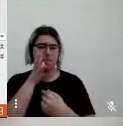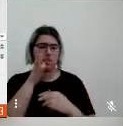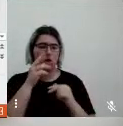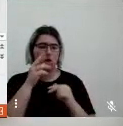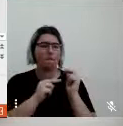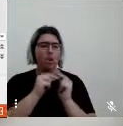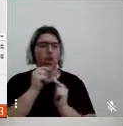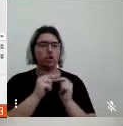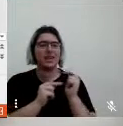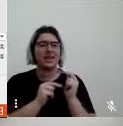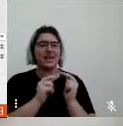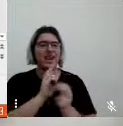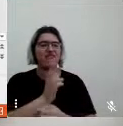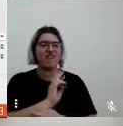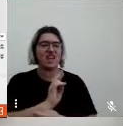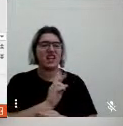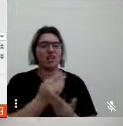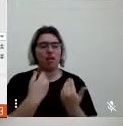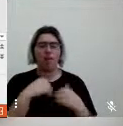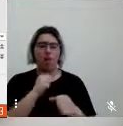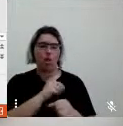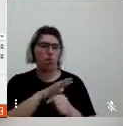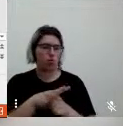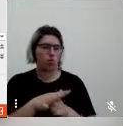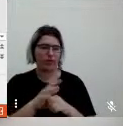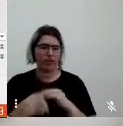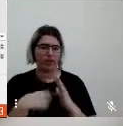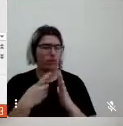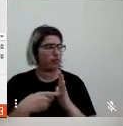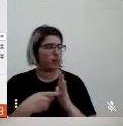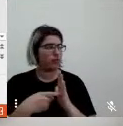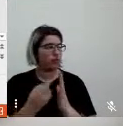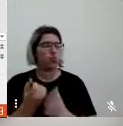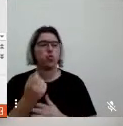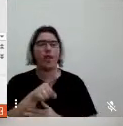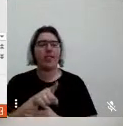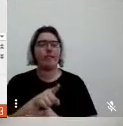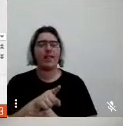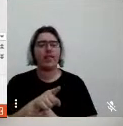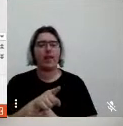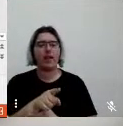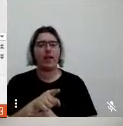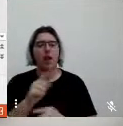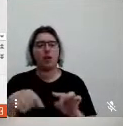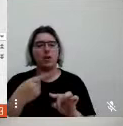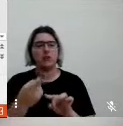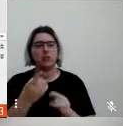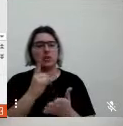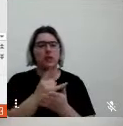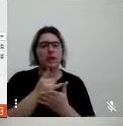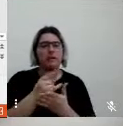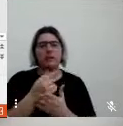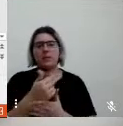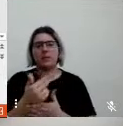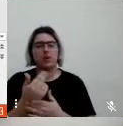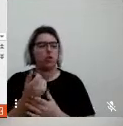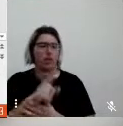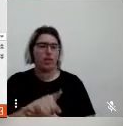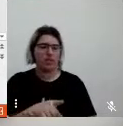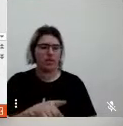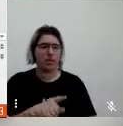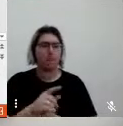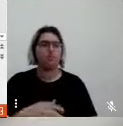proteína vegetal ya cubre esa ración recomendada. No sería necesario consumir carne o pescado. Asegurar también